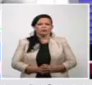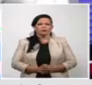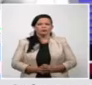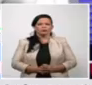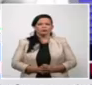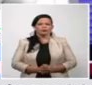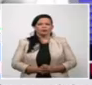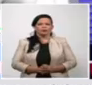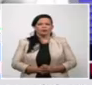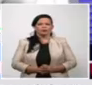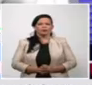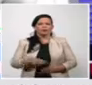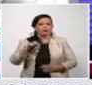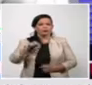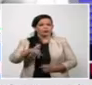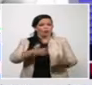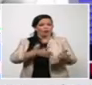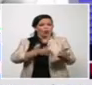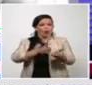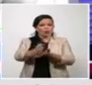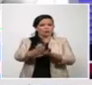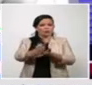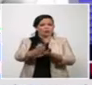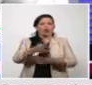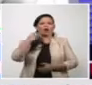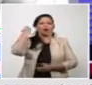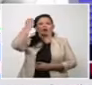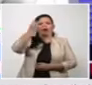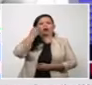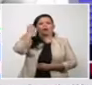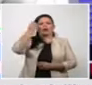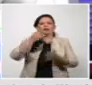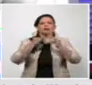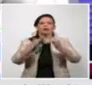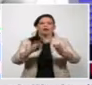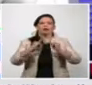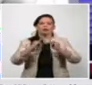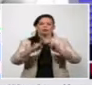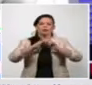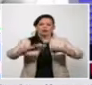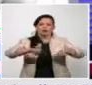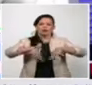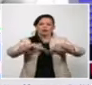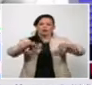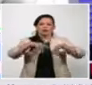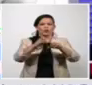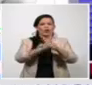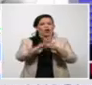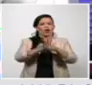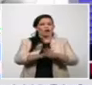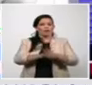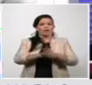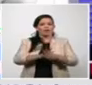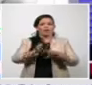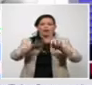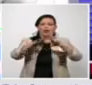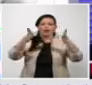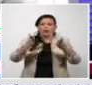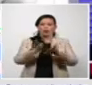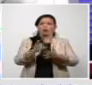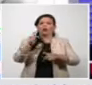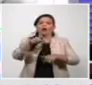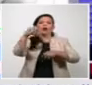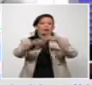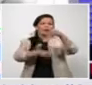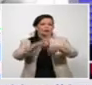Y de inmediato pasamos al análisis de la información sobre el comportamiento de la COVID-19 en el mundo. Me acompaña en este segundo momento